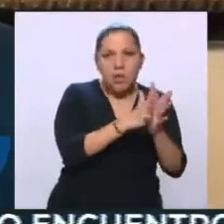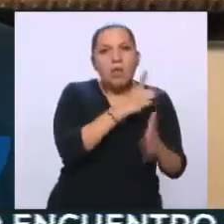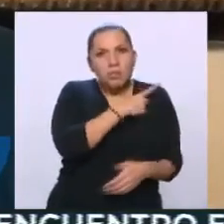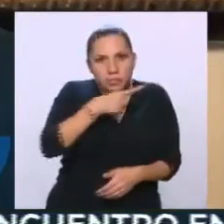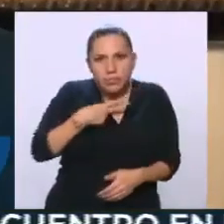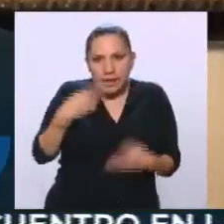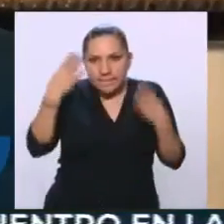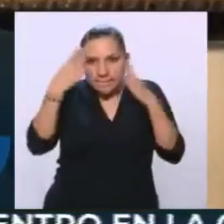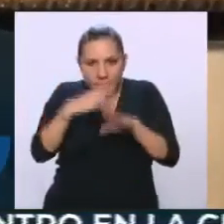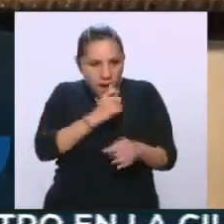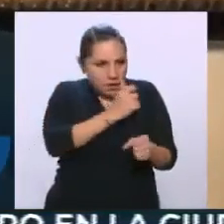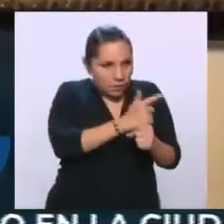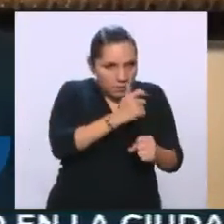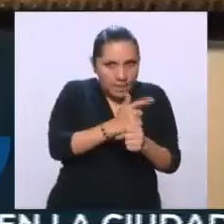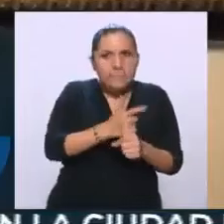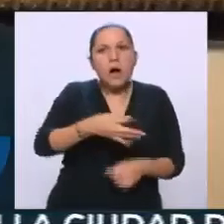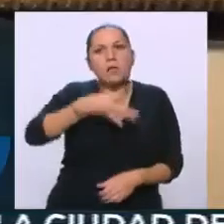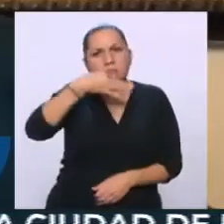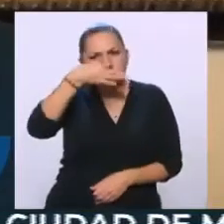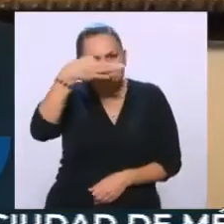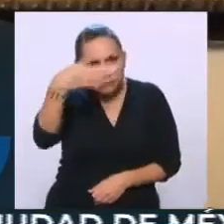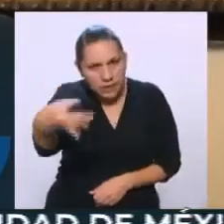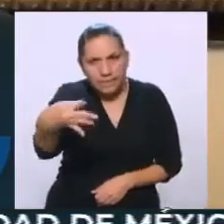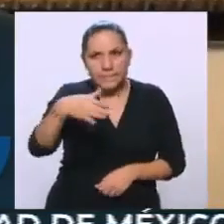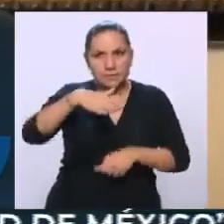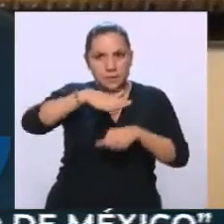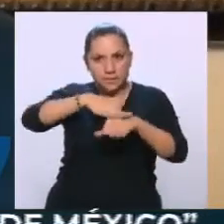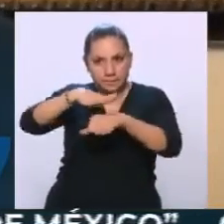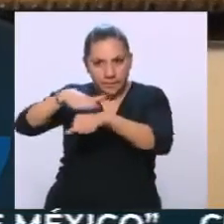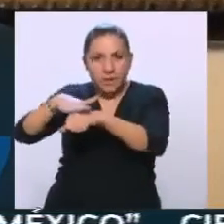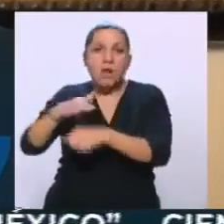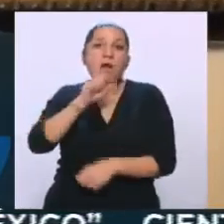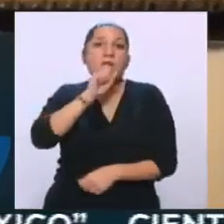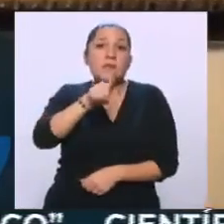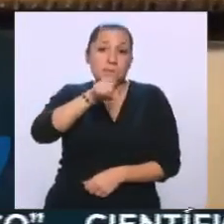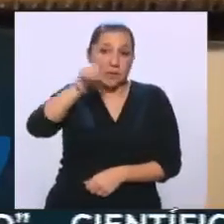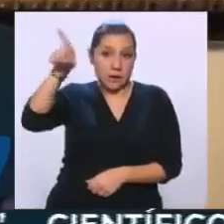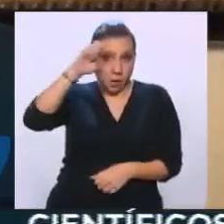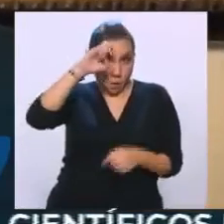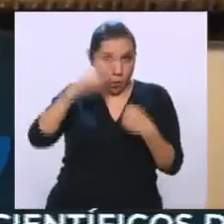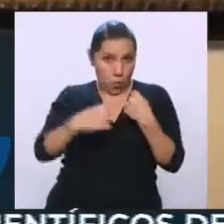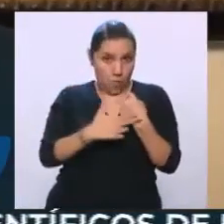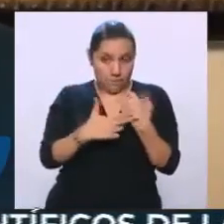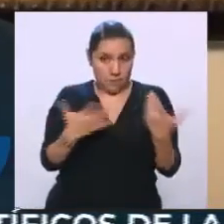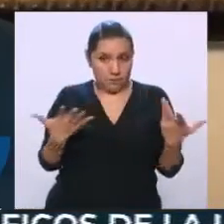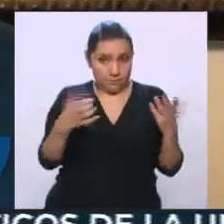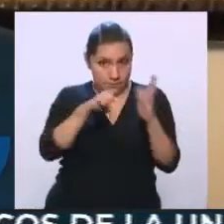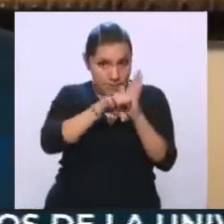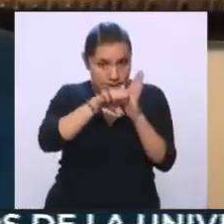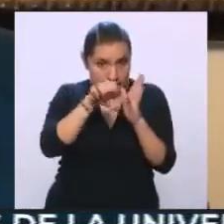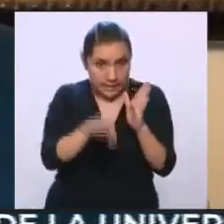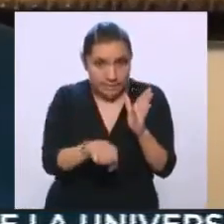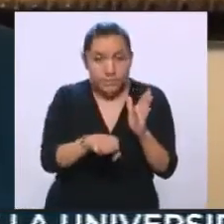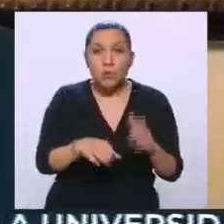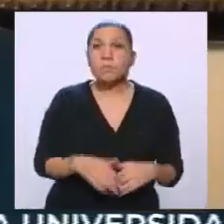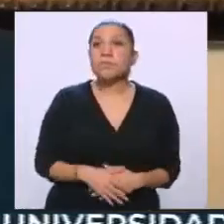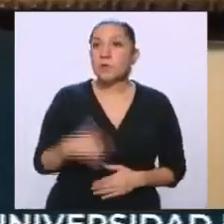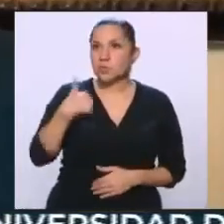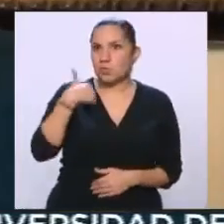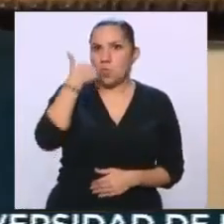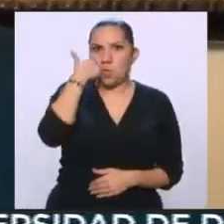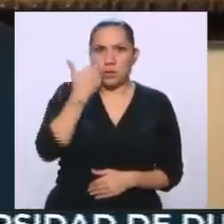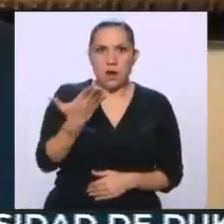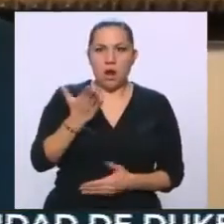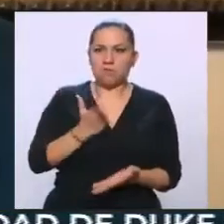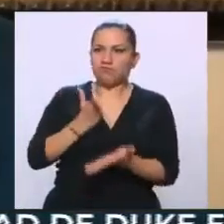supuesto, actividades que no son normales, y como sucede en Europa. En Europa, por ejemplo, para poder abrir una